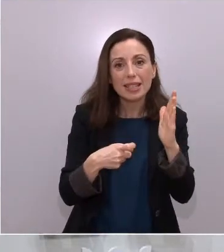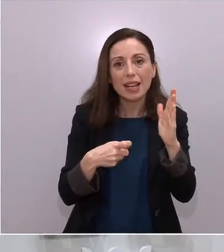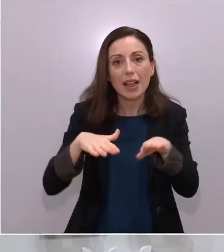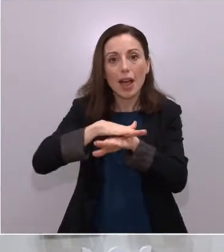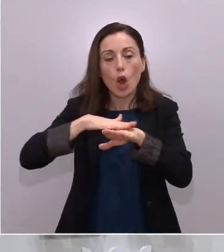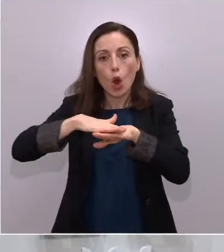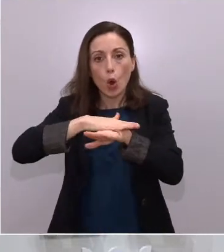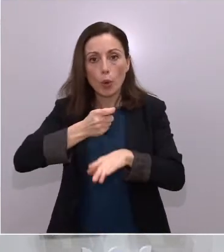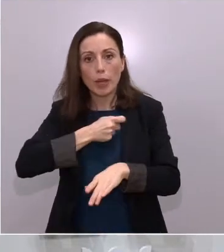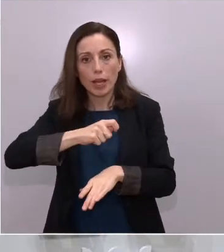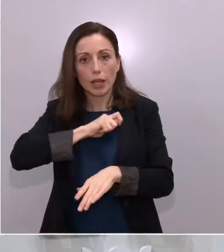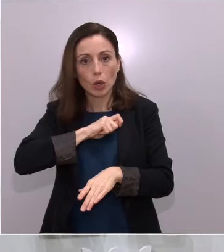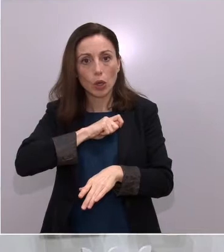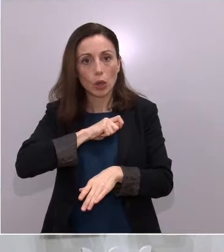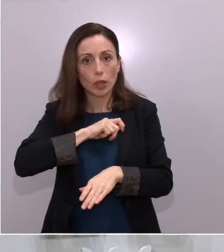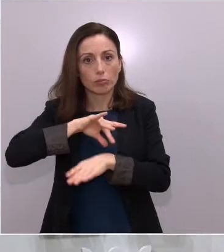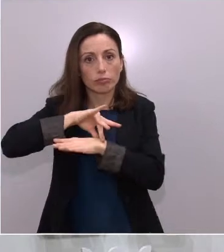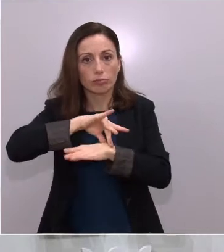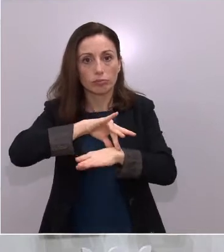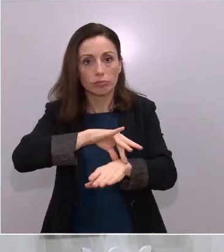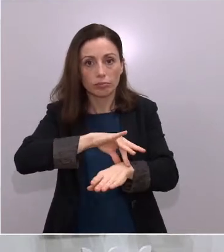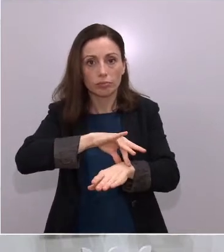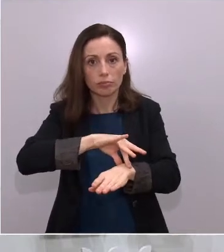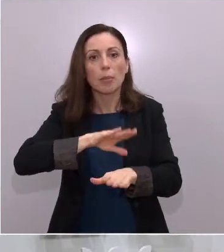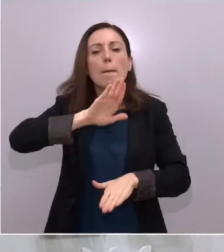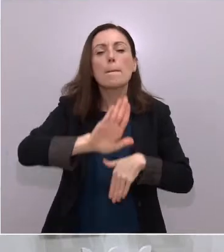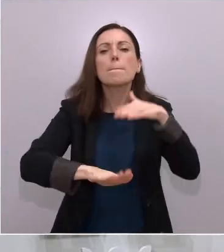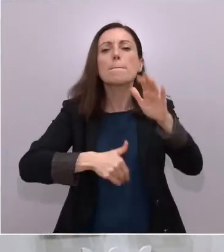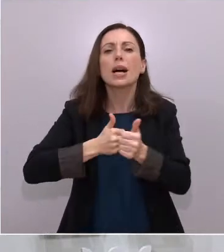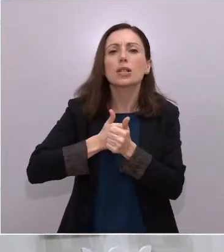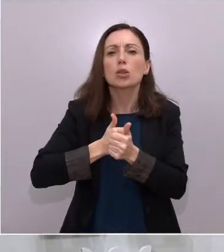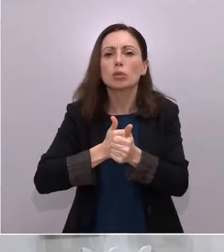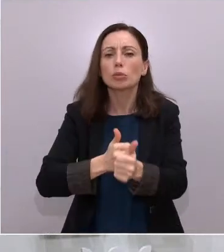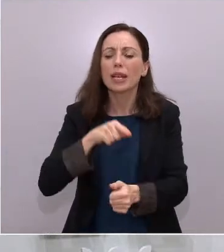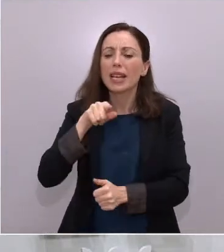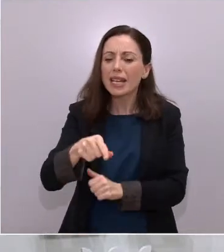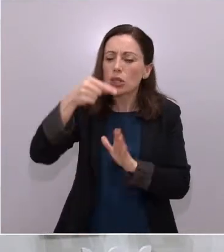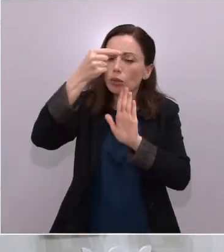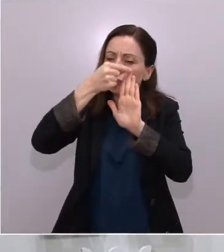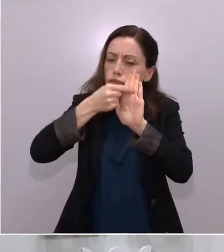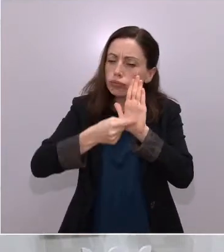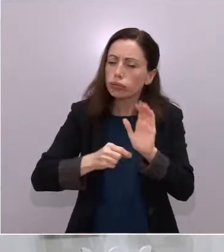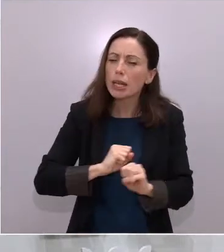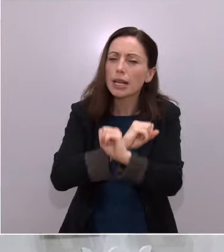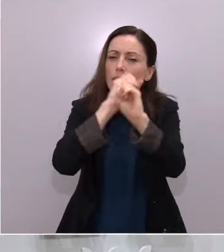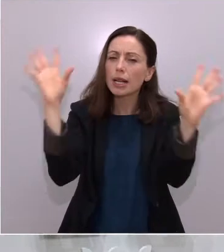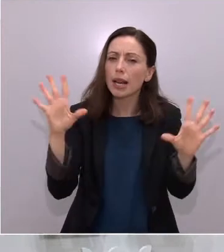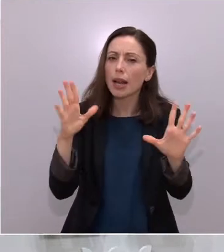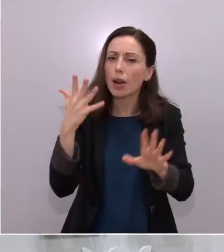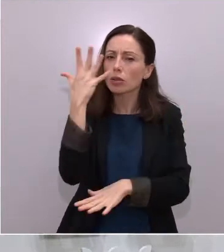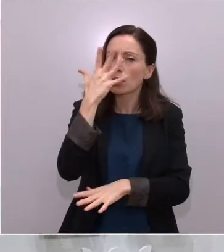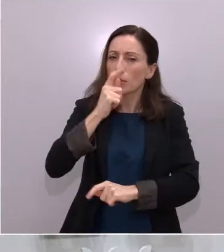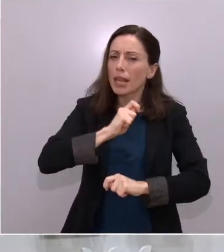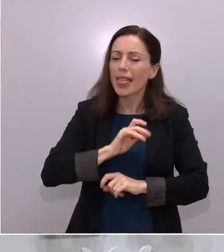España. La hoja de ruta de la desescalada debe estar muy trabajada y no generar ninguna